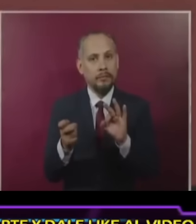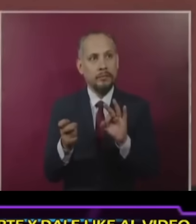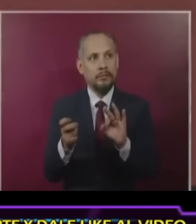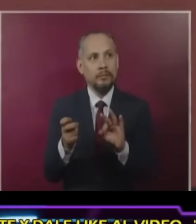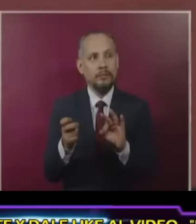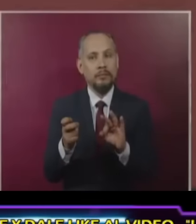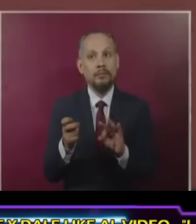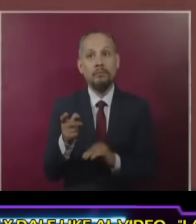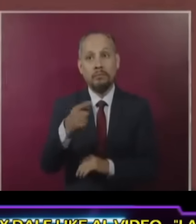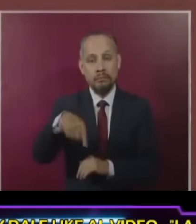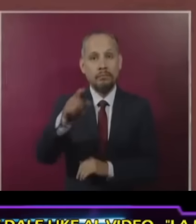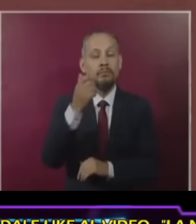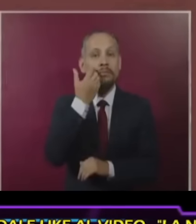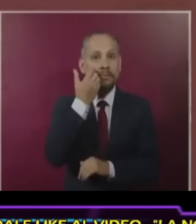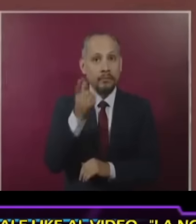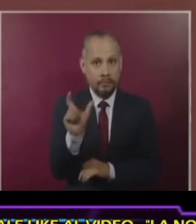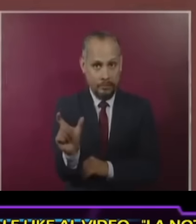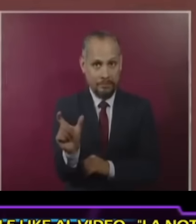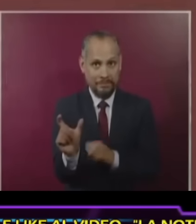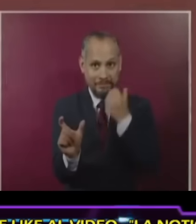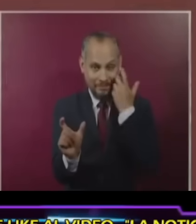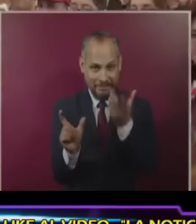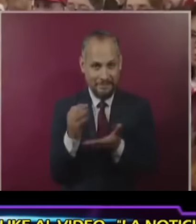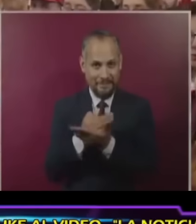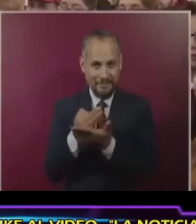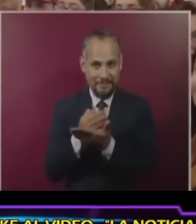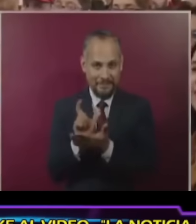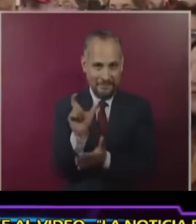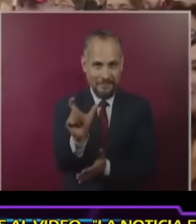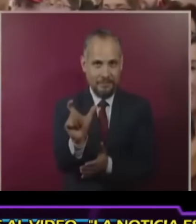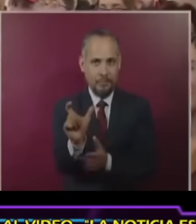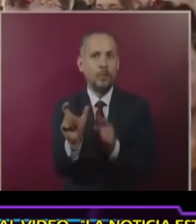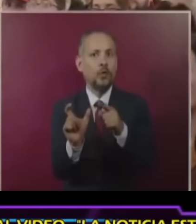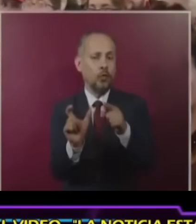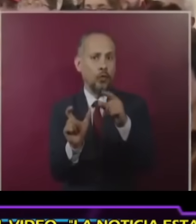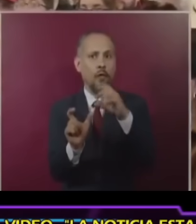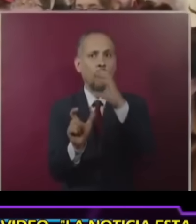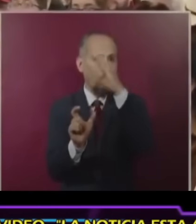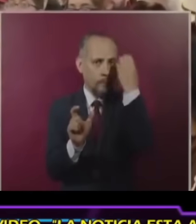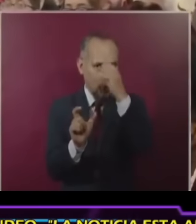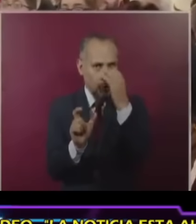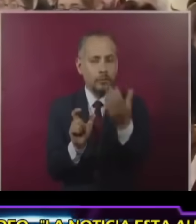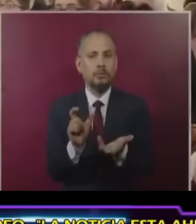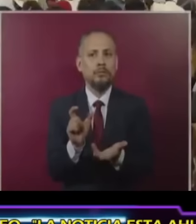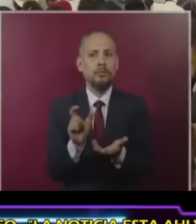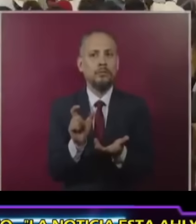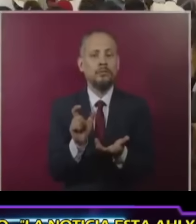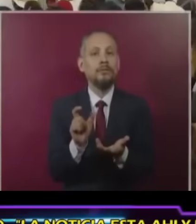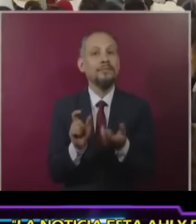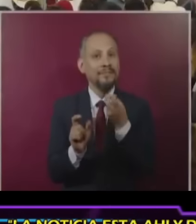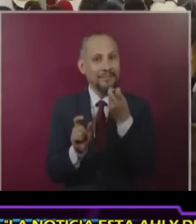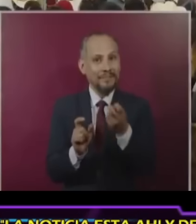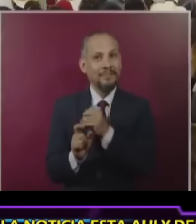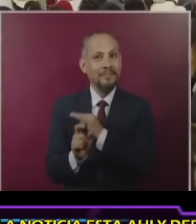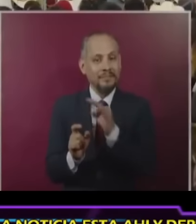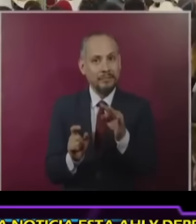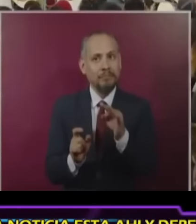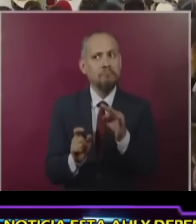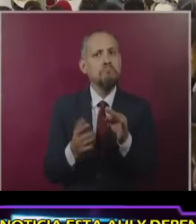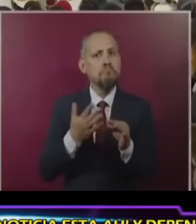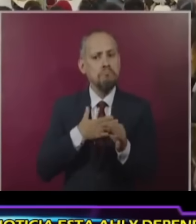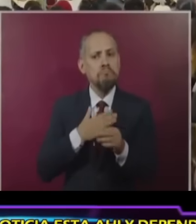credencial de morena con su fotografía para que tengamos ese sentido de